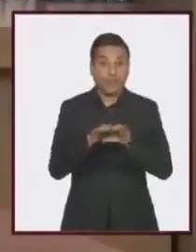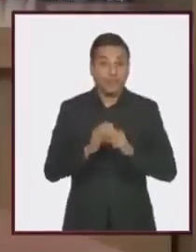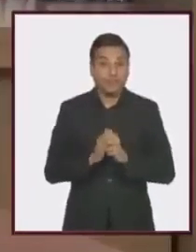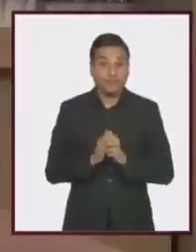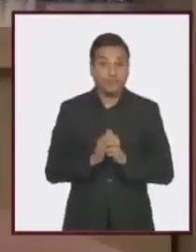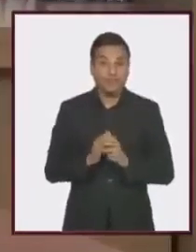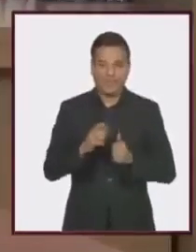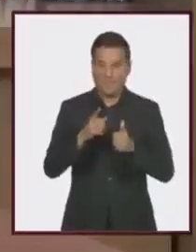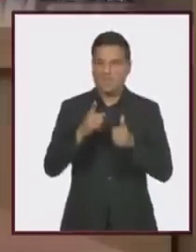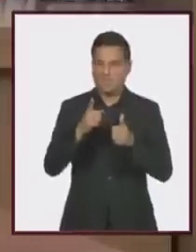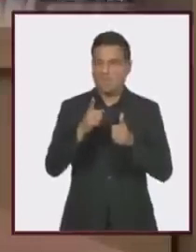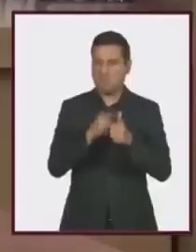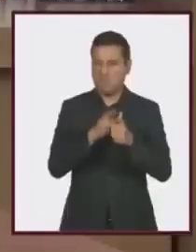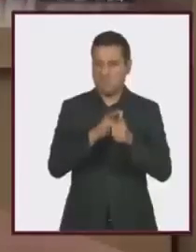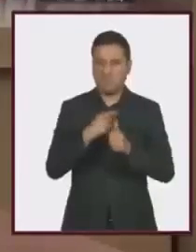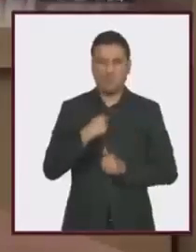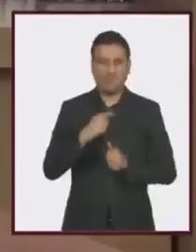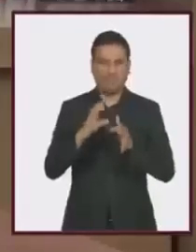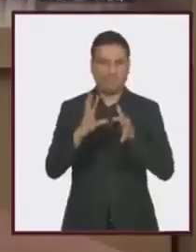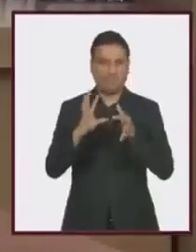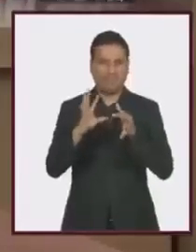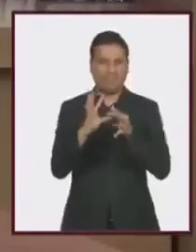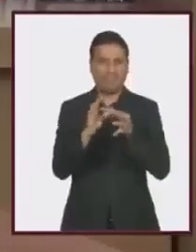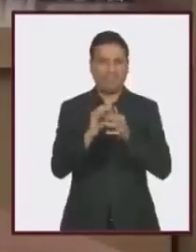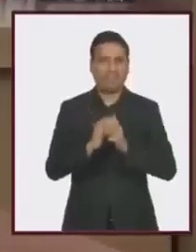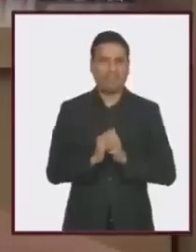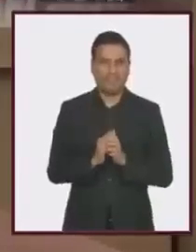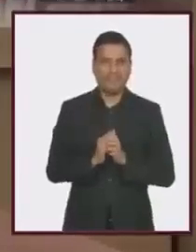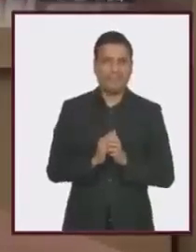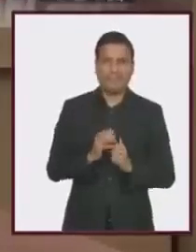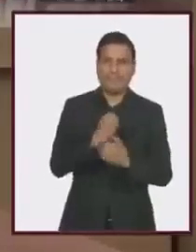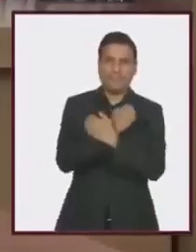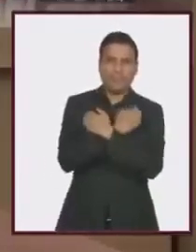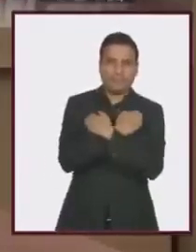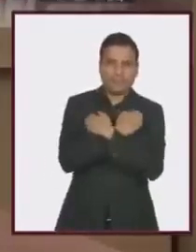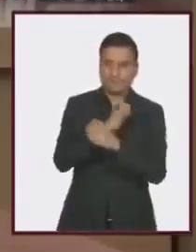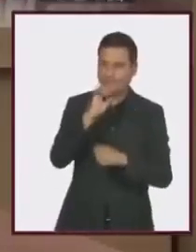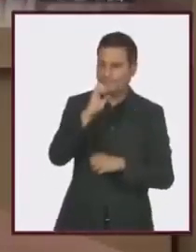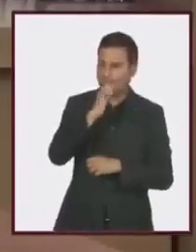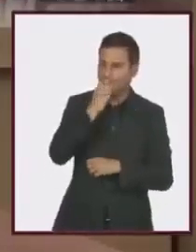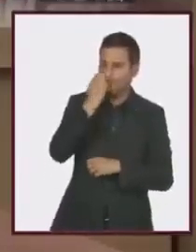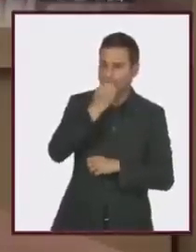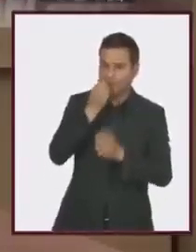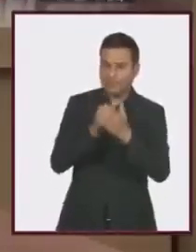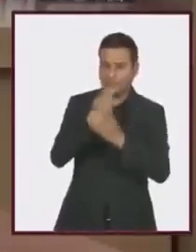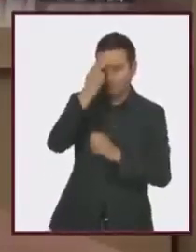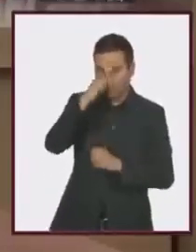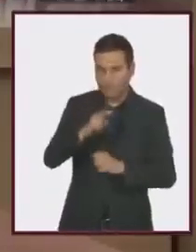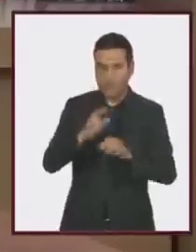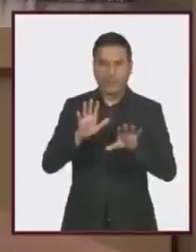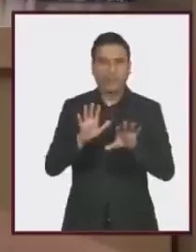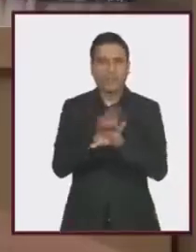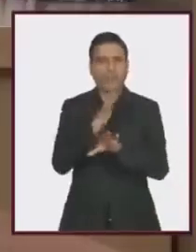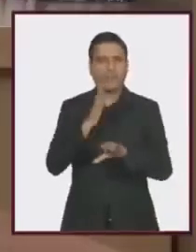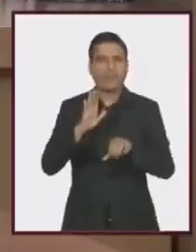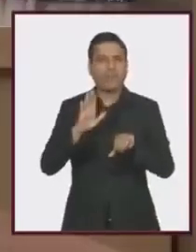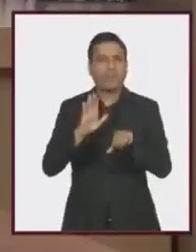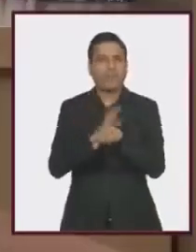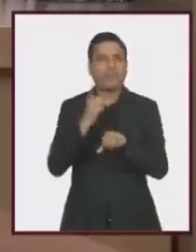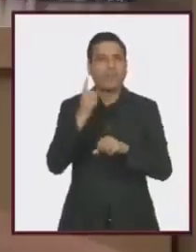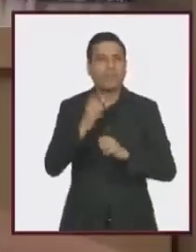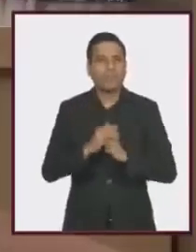las transformaciones que han derivado en un cambio de paradigma en la construcción de la nueva escuela mexicana, que tiene